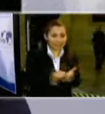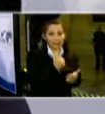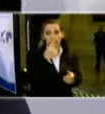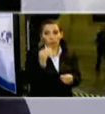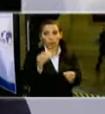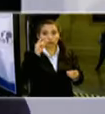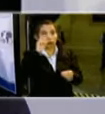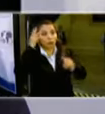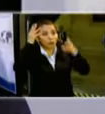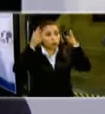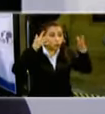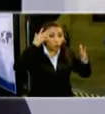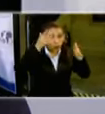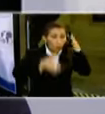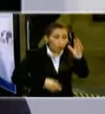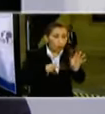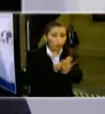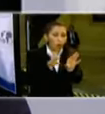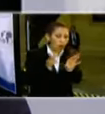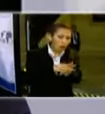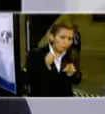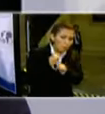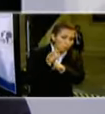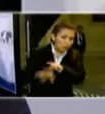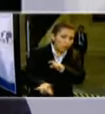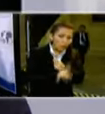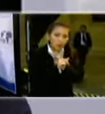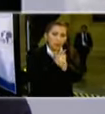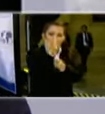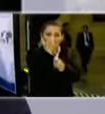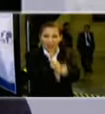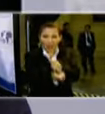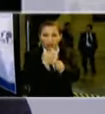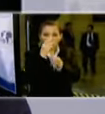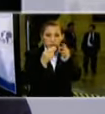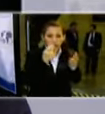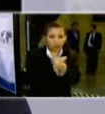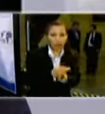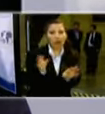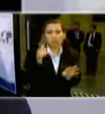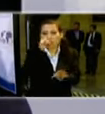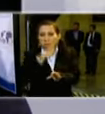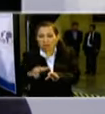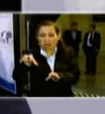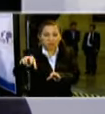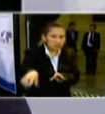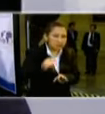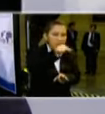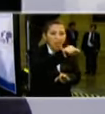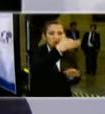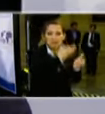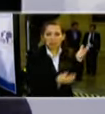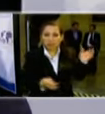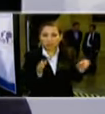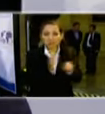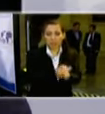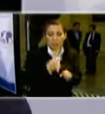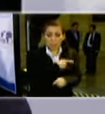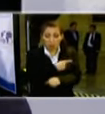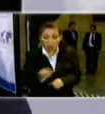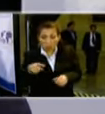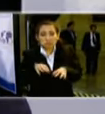muchas expectativas sobre el manejo de los efectos de la crisis económica global, de la violencia, de la inseguridad, de la